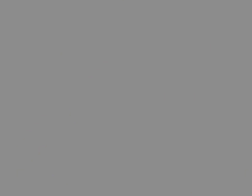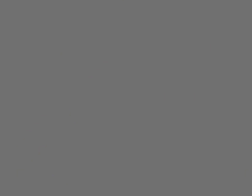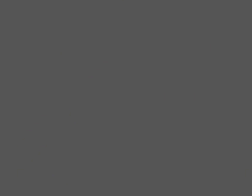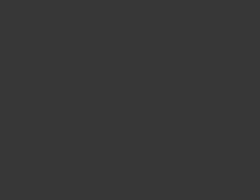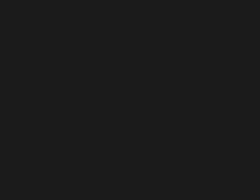Gracias.